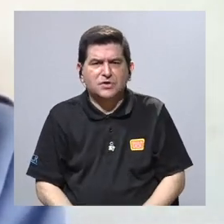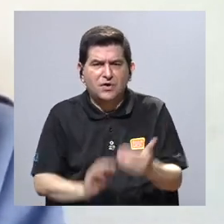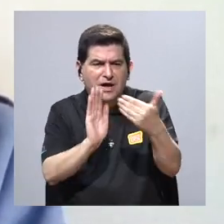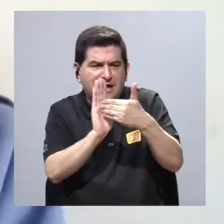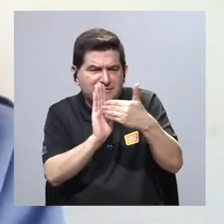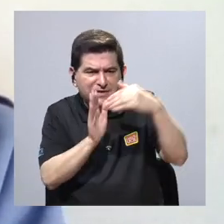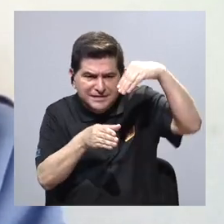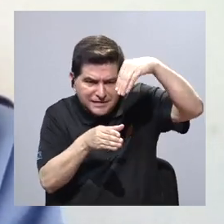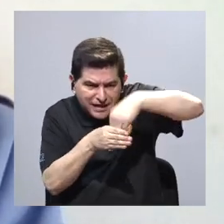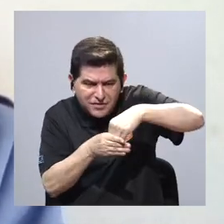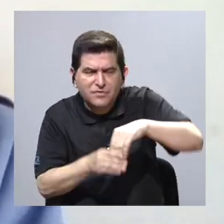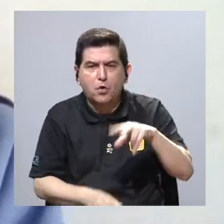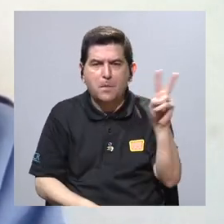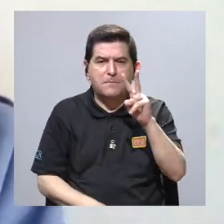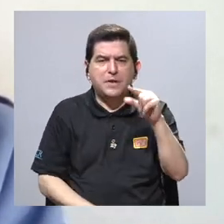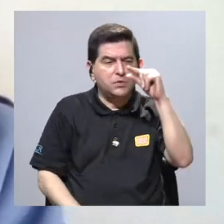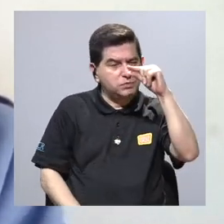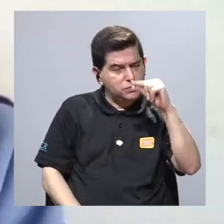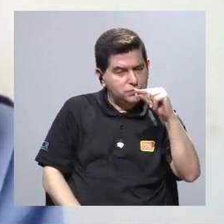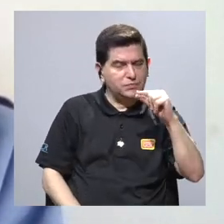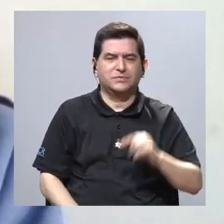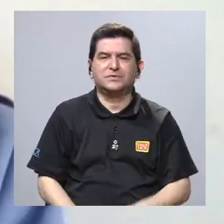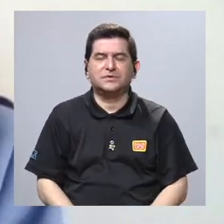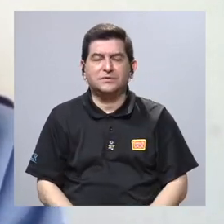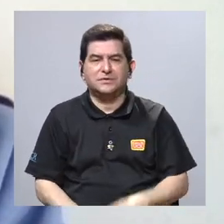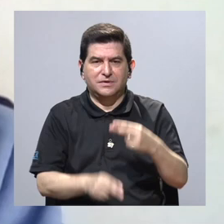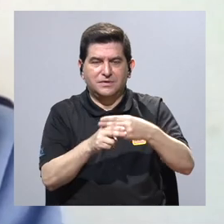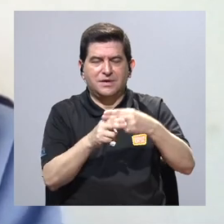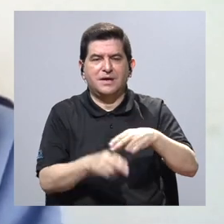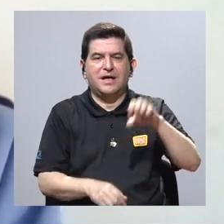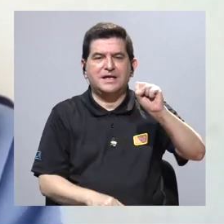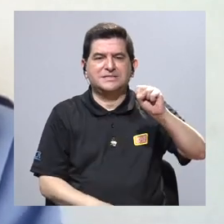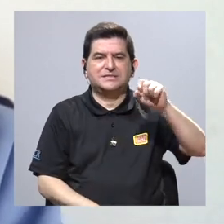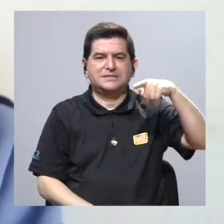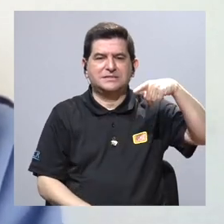estaba infectado con un virus más pequeñito